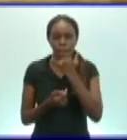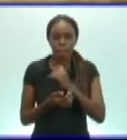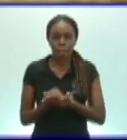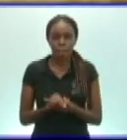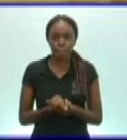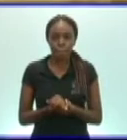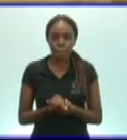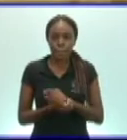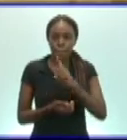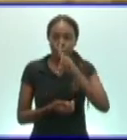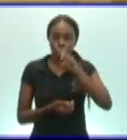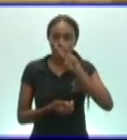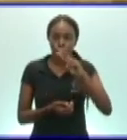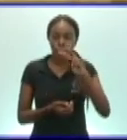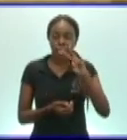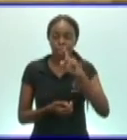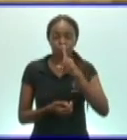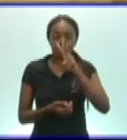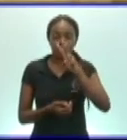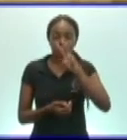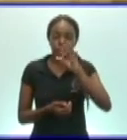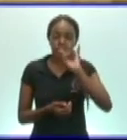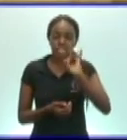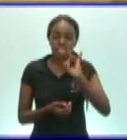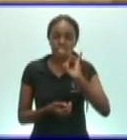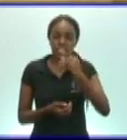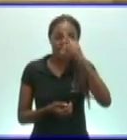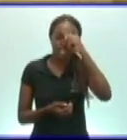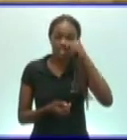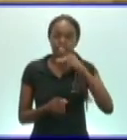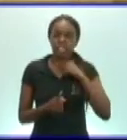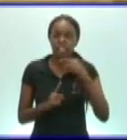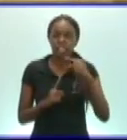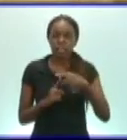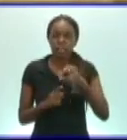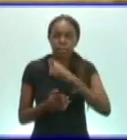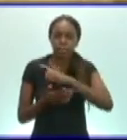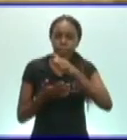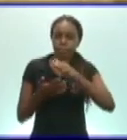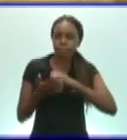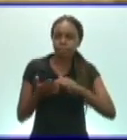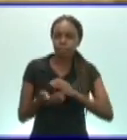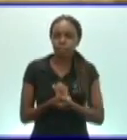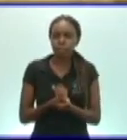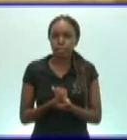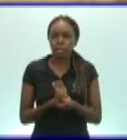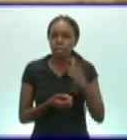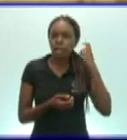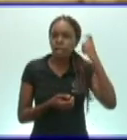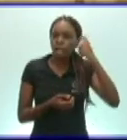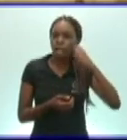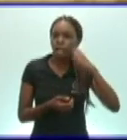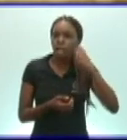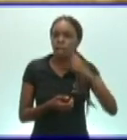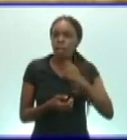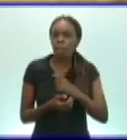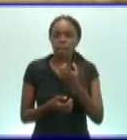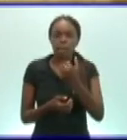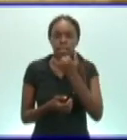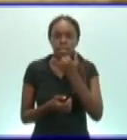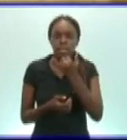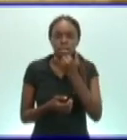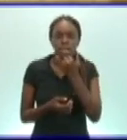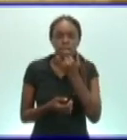El 27 de septiembre escribe en su diario: La Cámara trata de darme una escolta que obedezca solamente sus